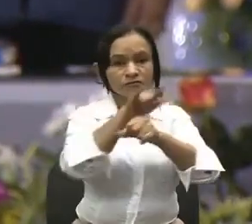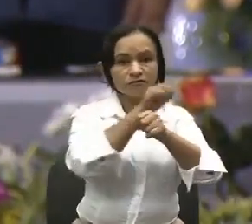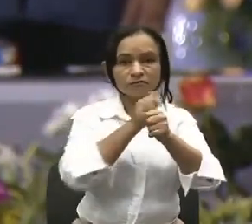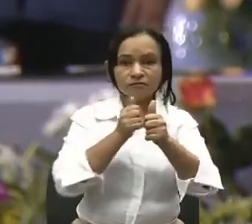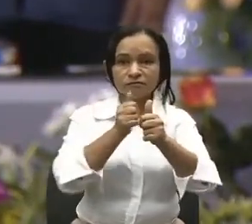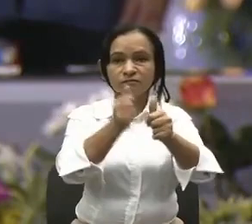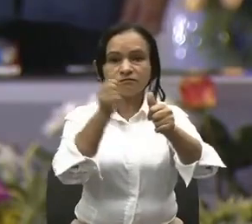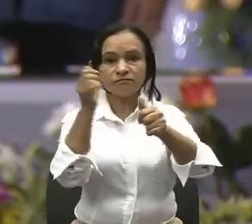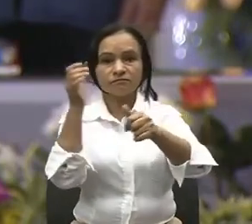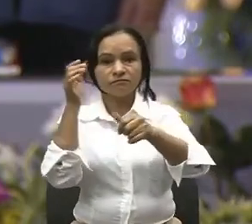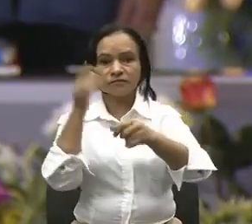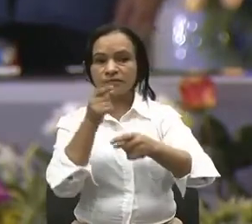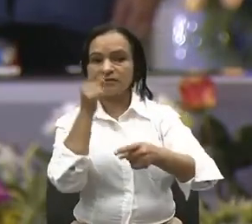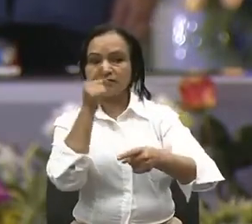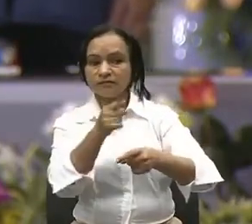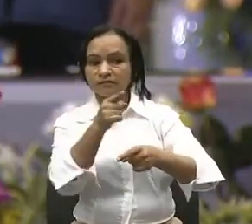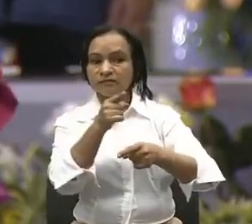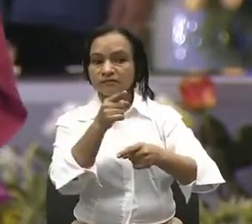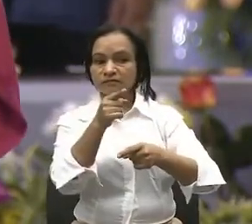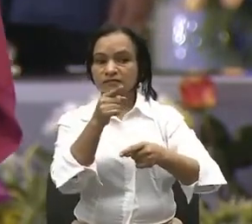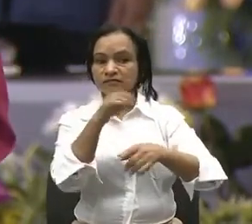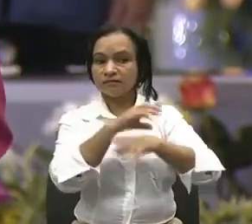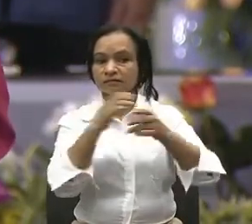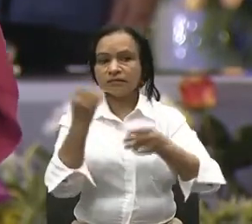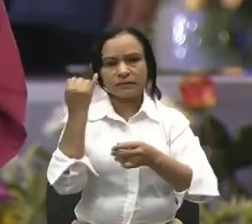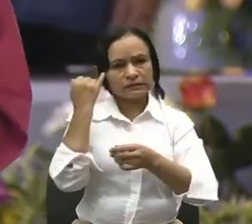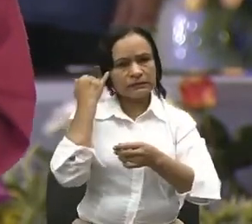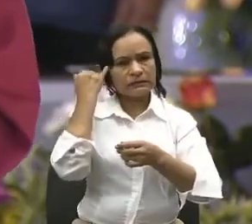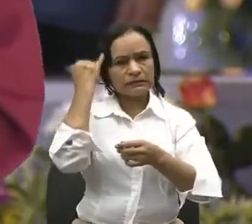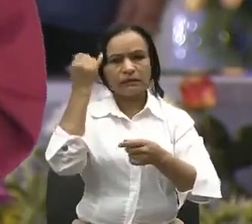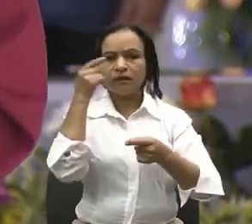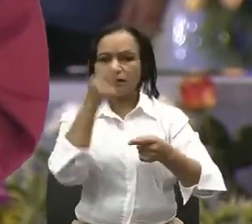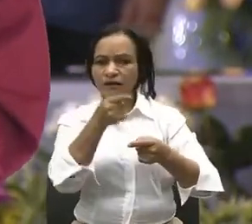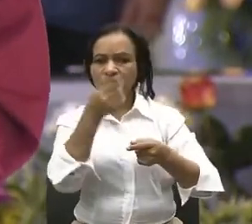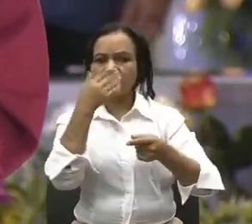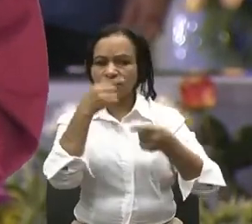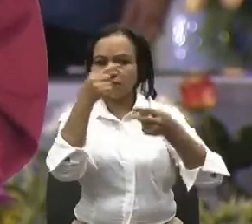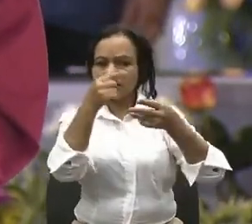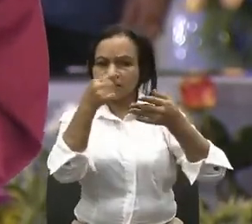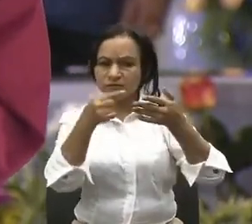los encauzan, les inventan crímenes,